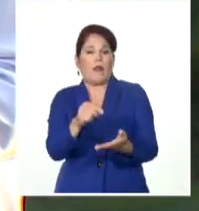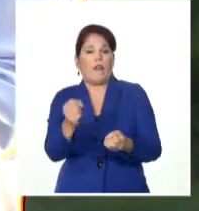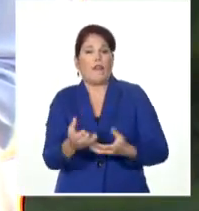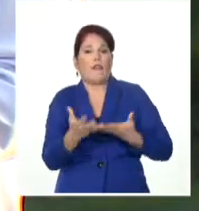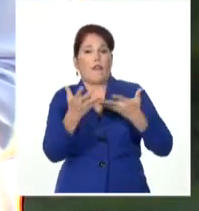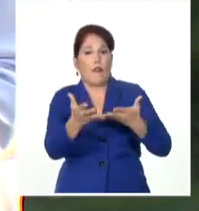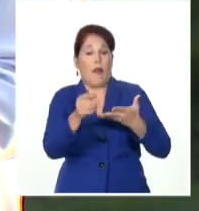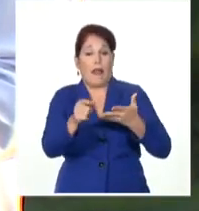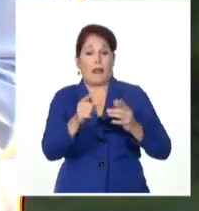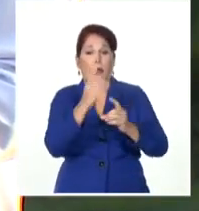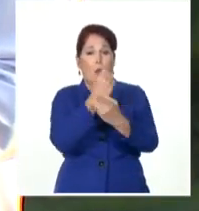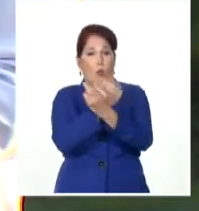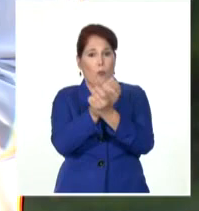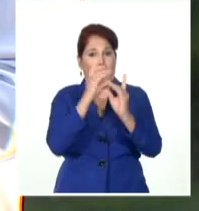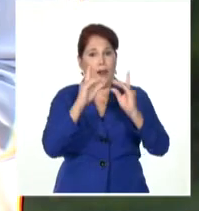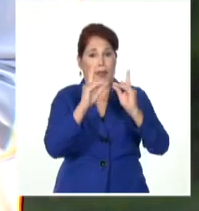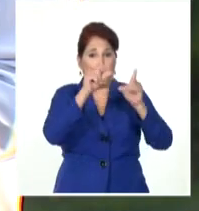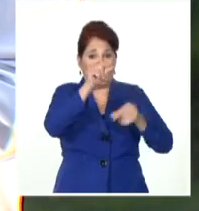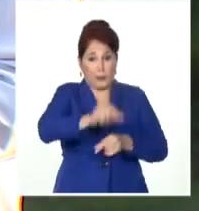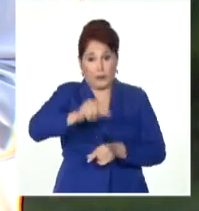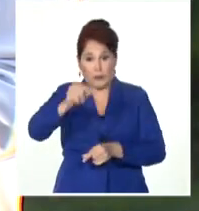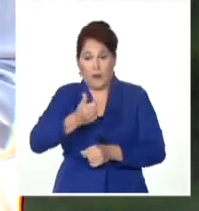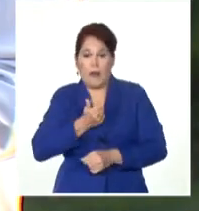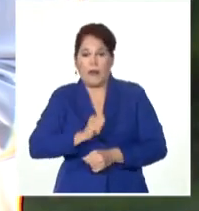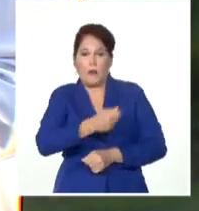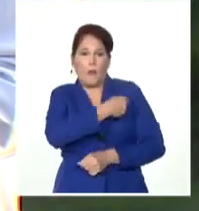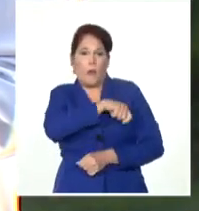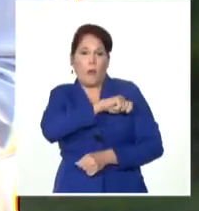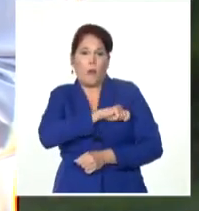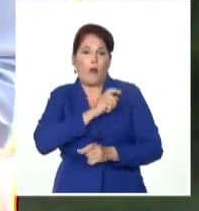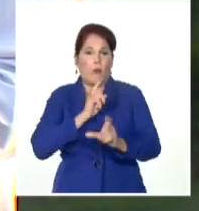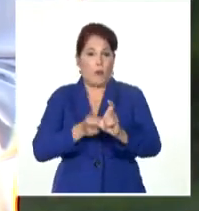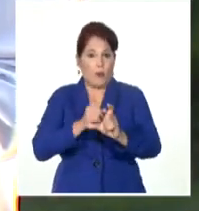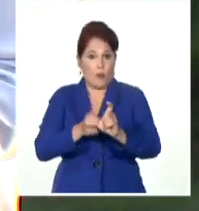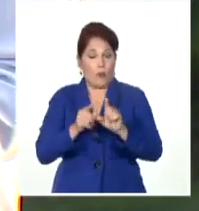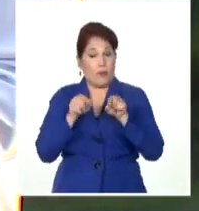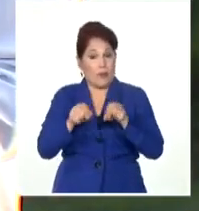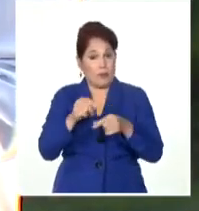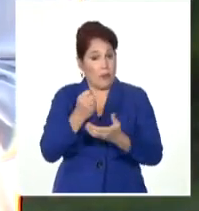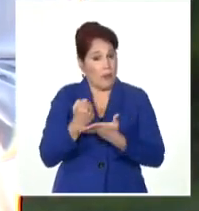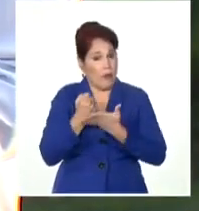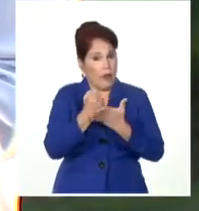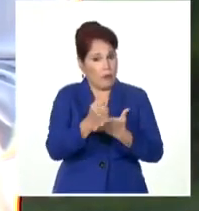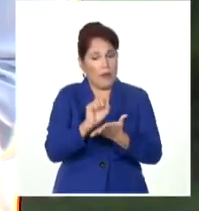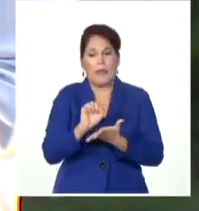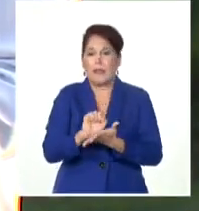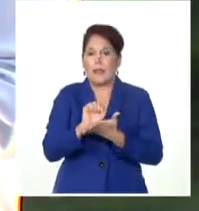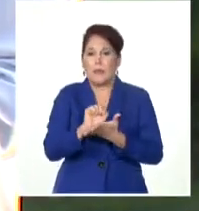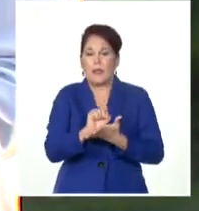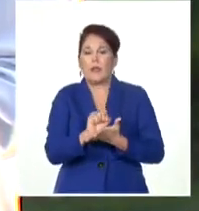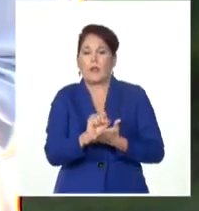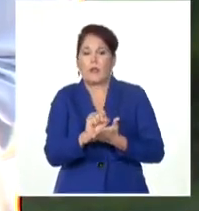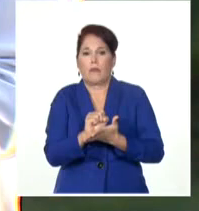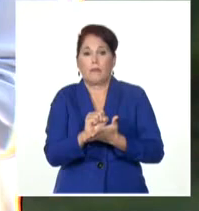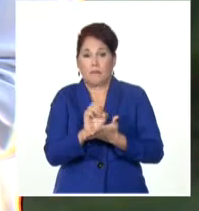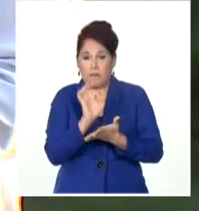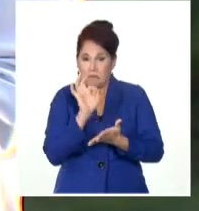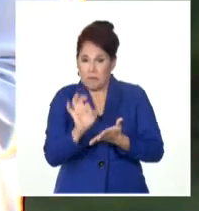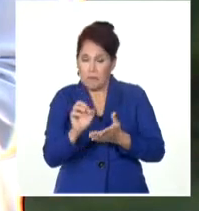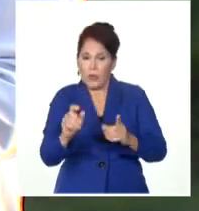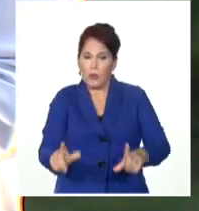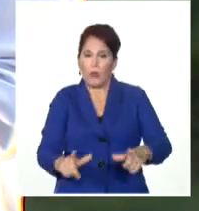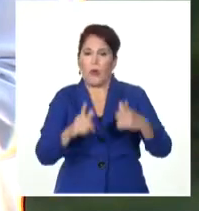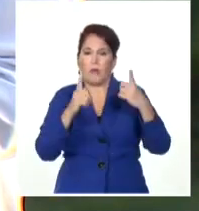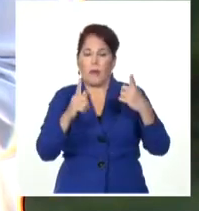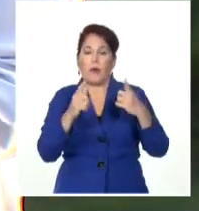lugar donde descansan los restos mortales de hijos de los pueblos de la URSS que prestaron servicio a nuestro suelo patrio,